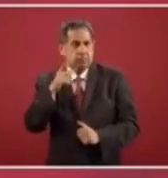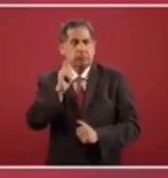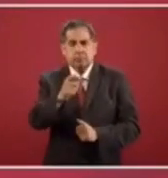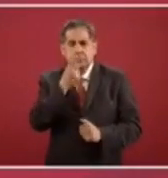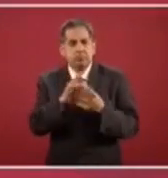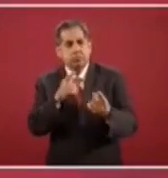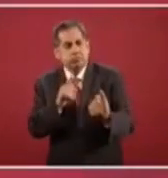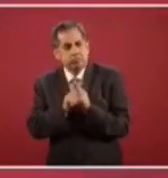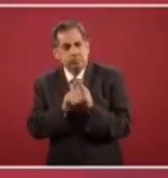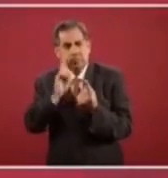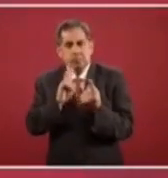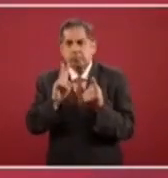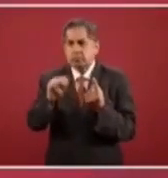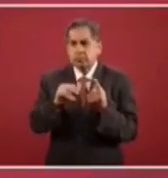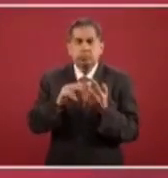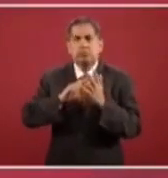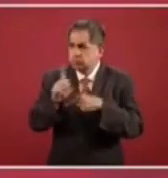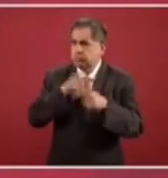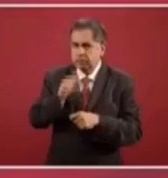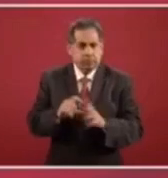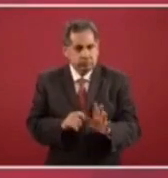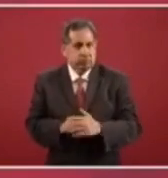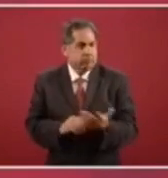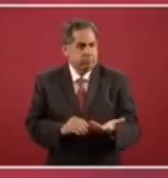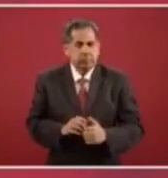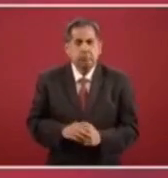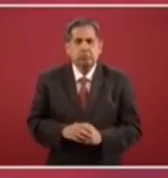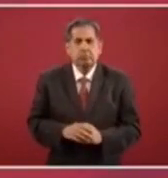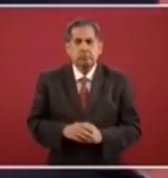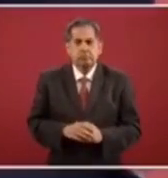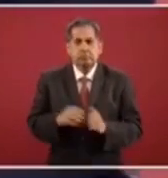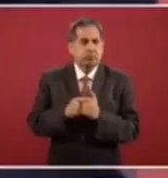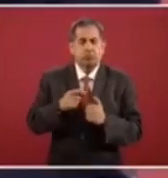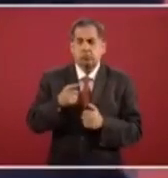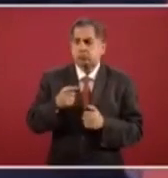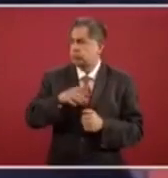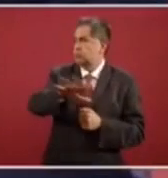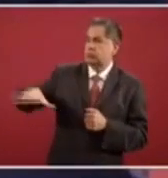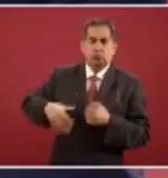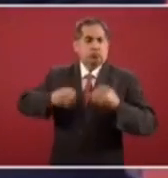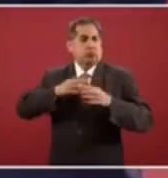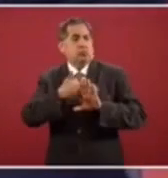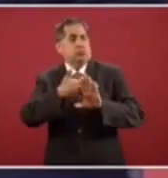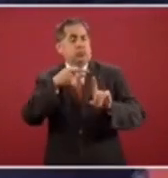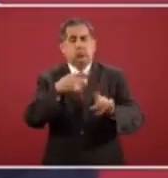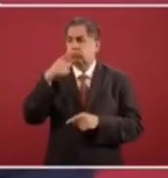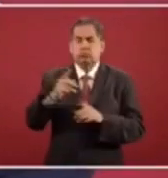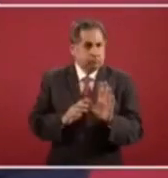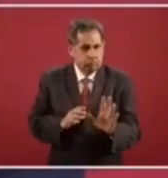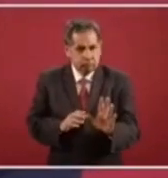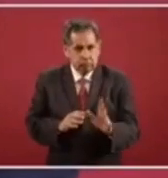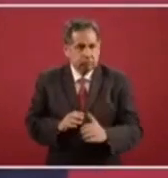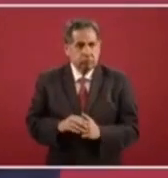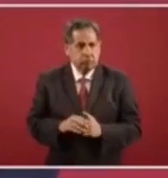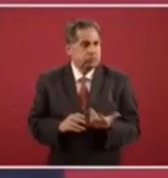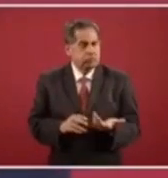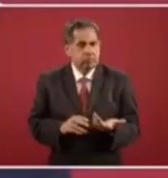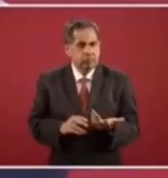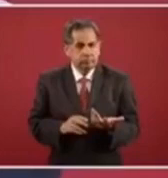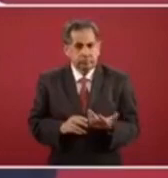ella, para que no caigamos en lo mismo, de que con un juicio sumario, con una denuncia,